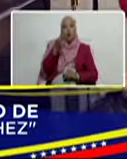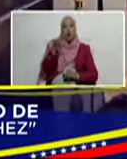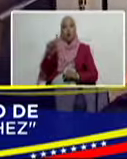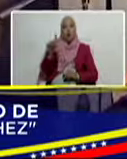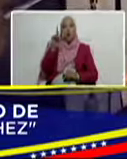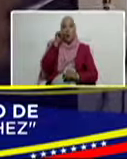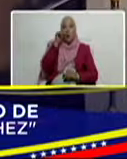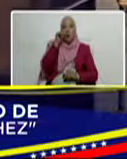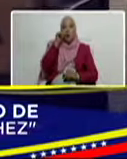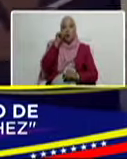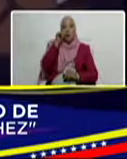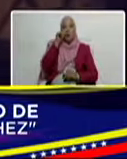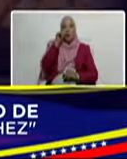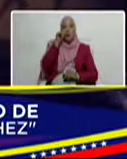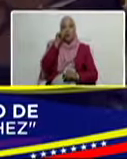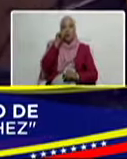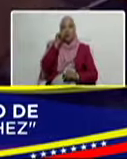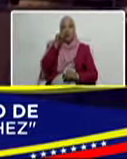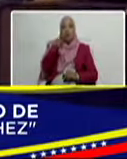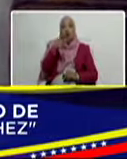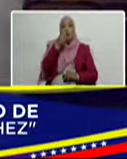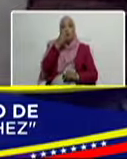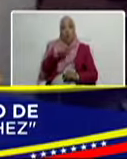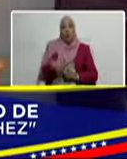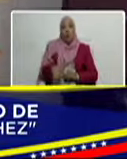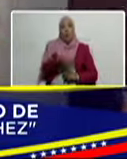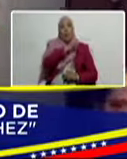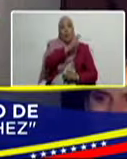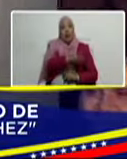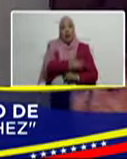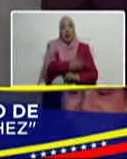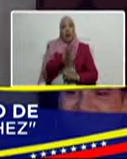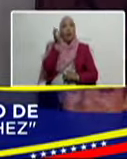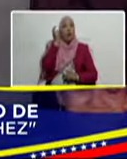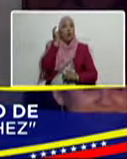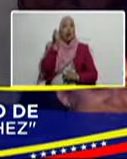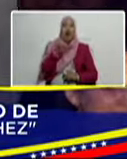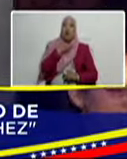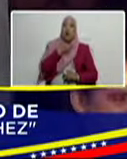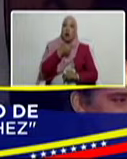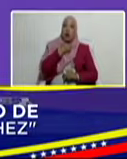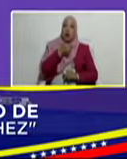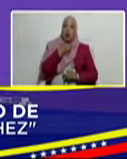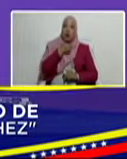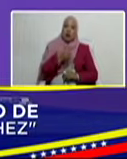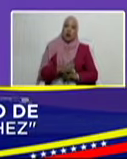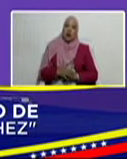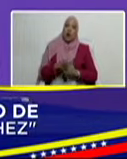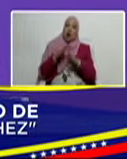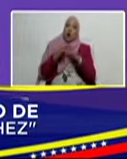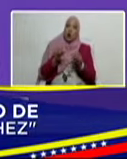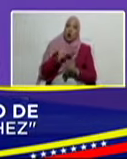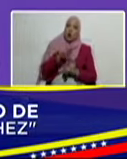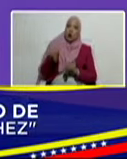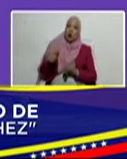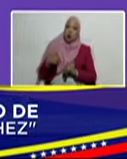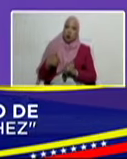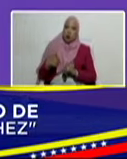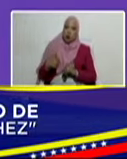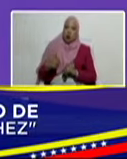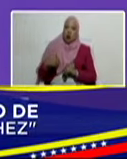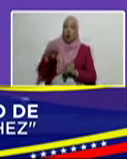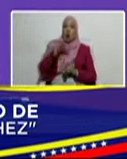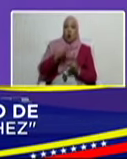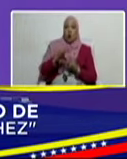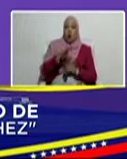el valiente Manuel. Bueno, me gusta mucho que todo en nosotros sea